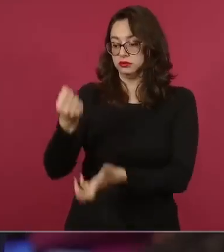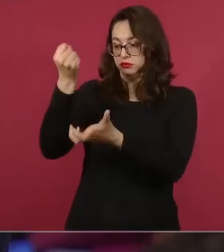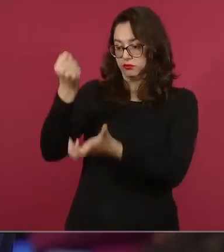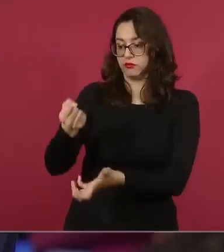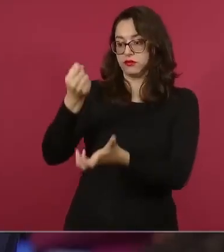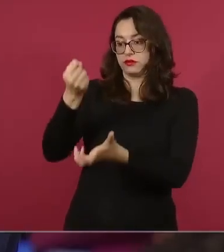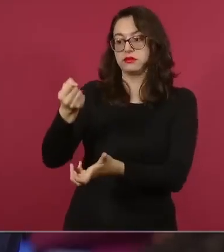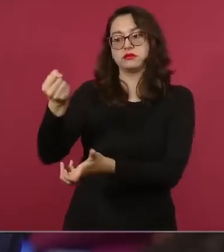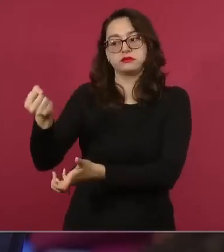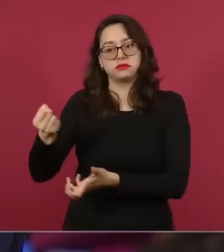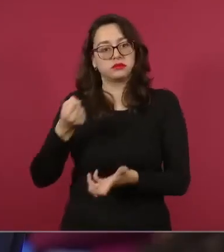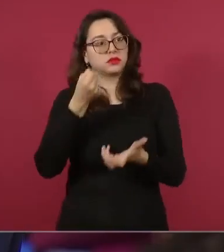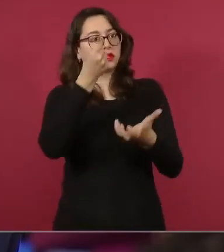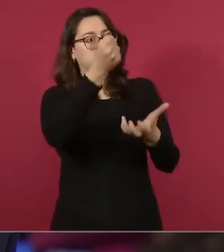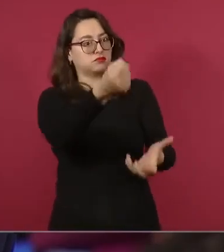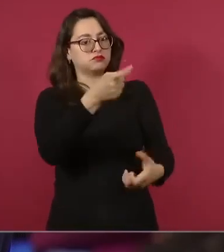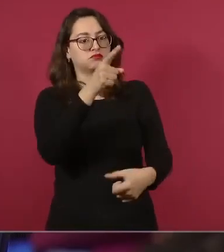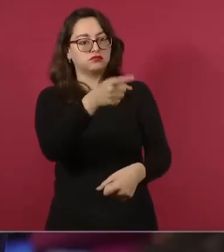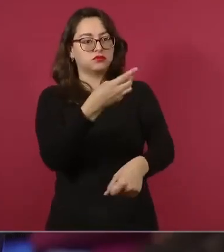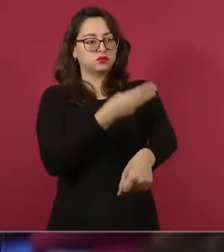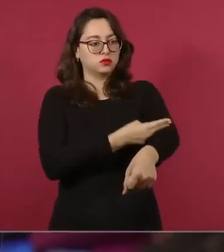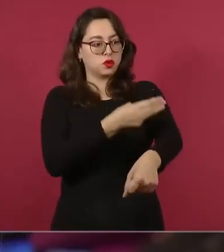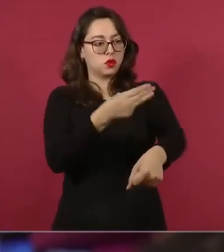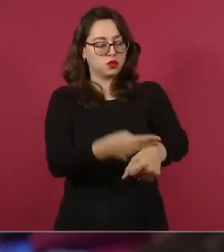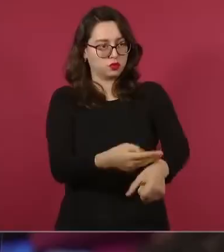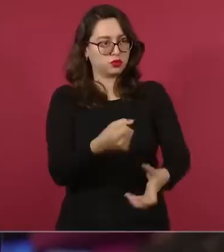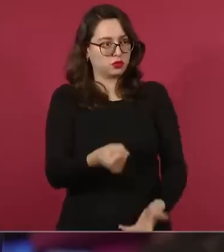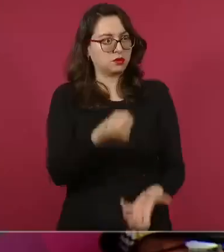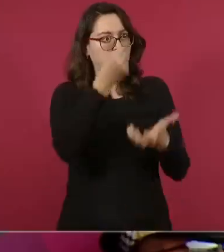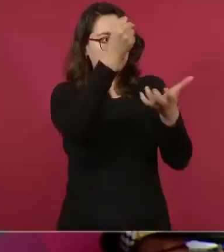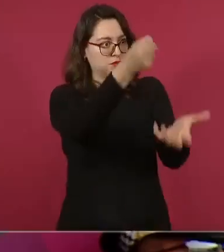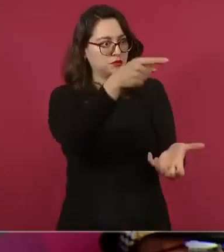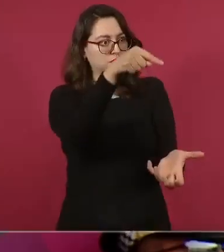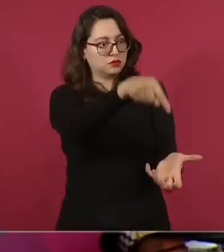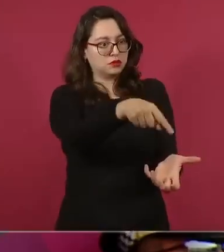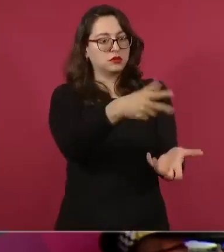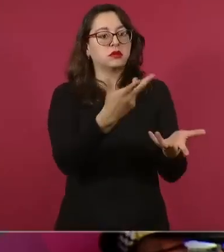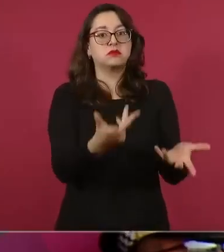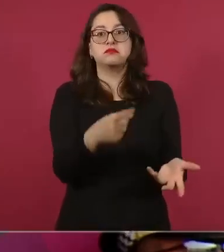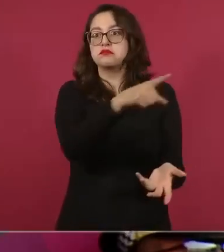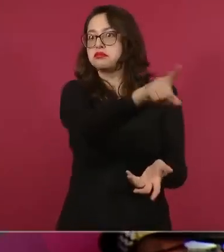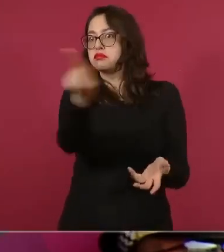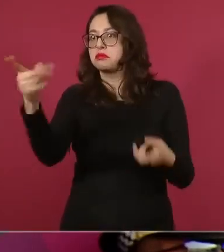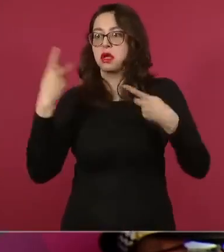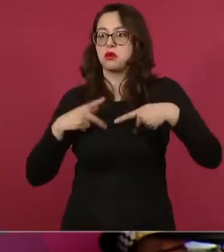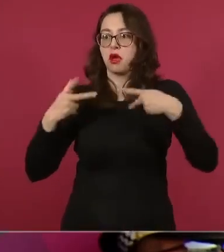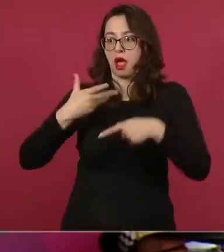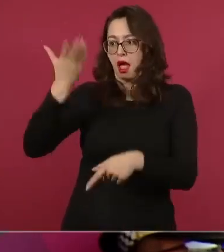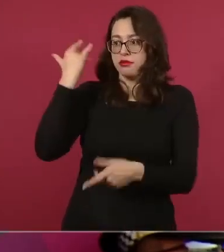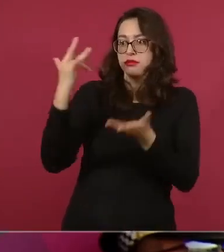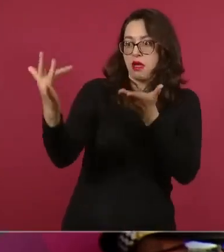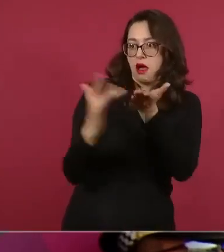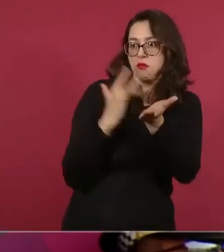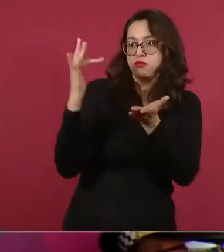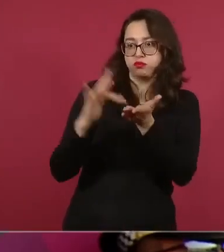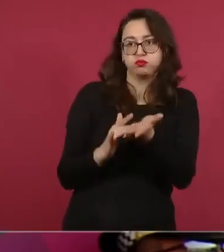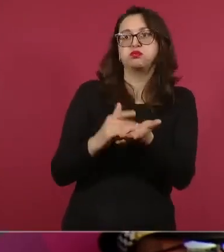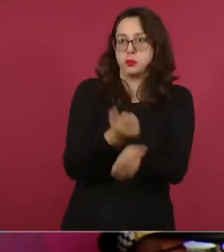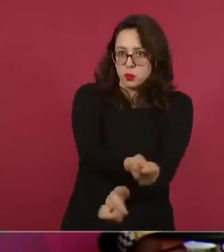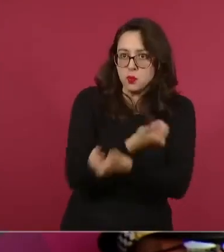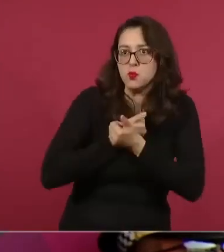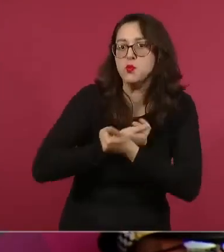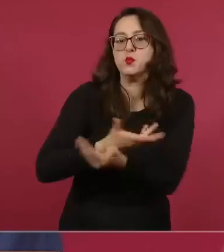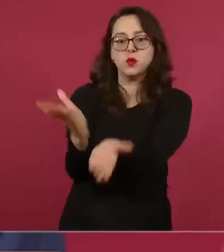Madero, quien procedió a devolverlo a los aportantes. La